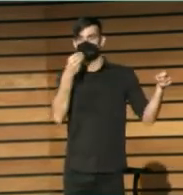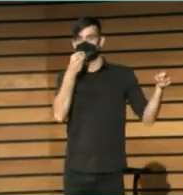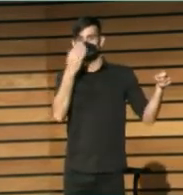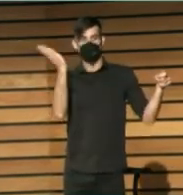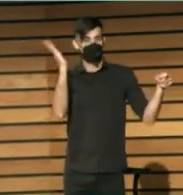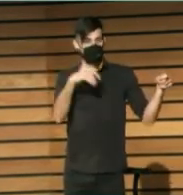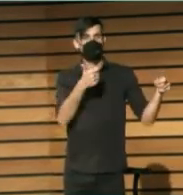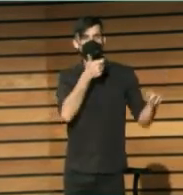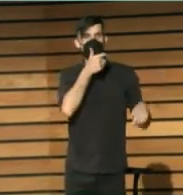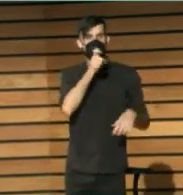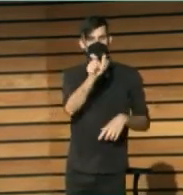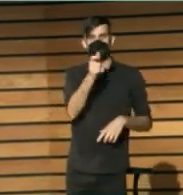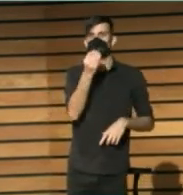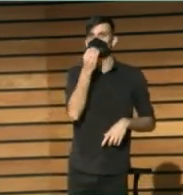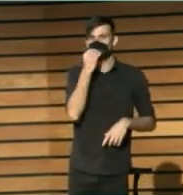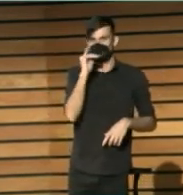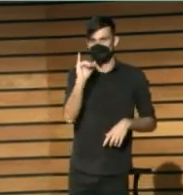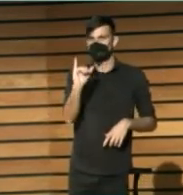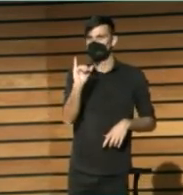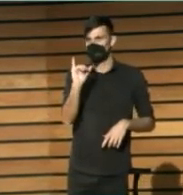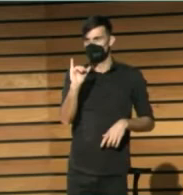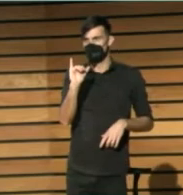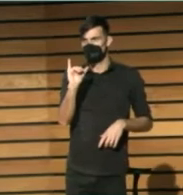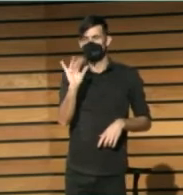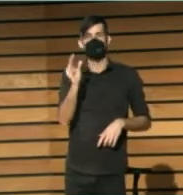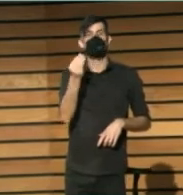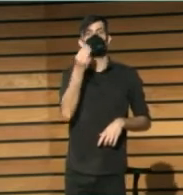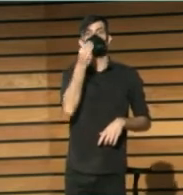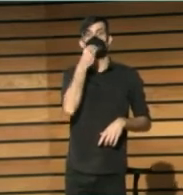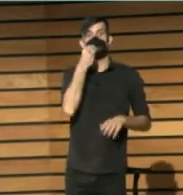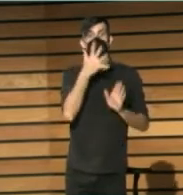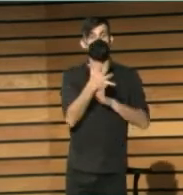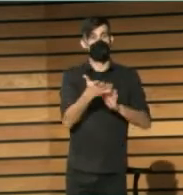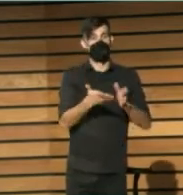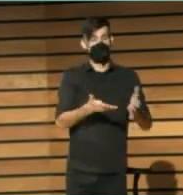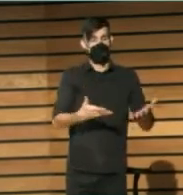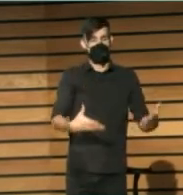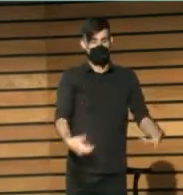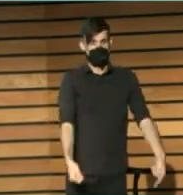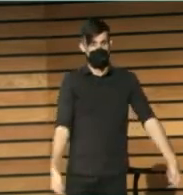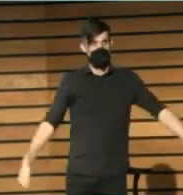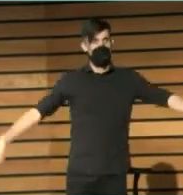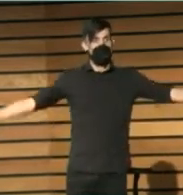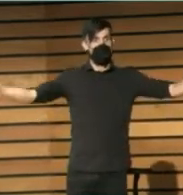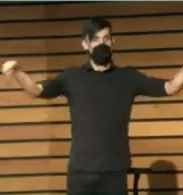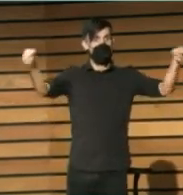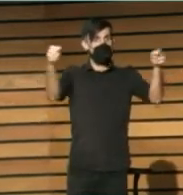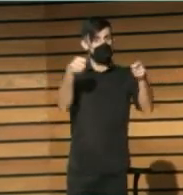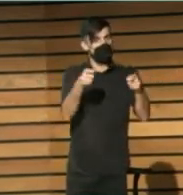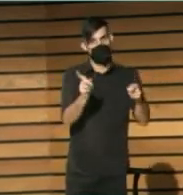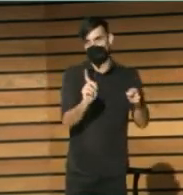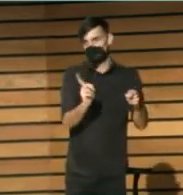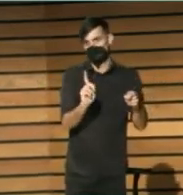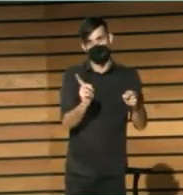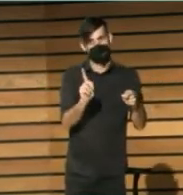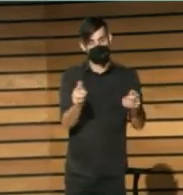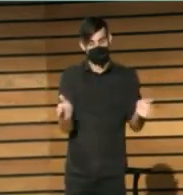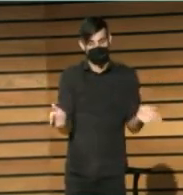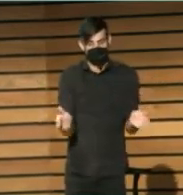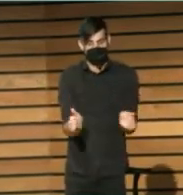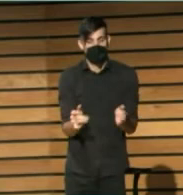comida, que no era un cargamento, sino una bolsa como las de la